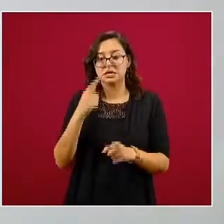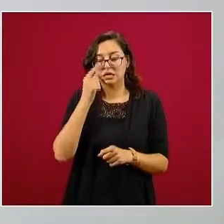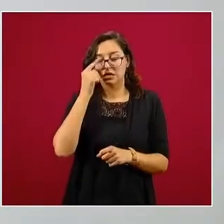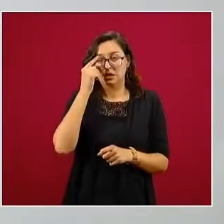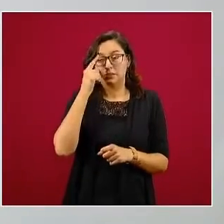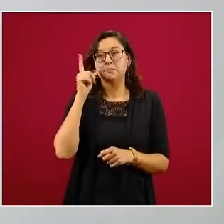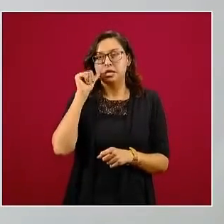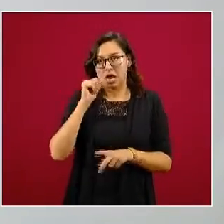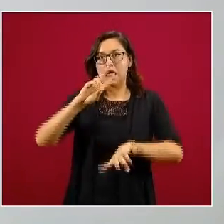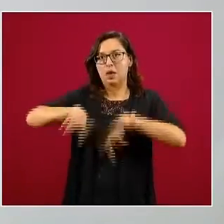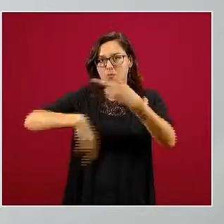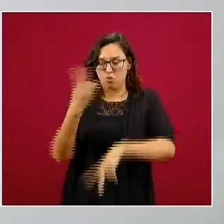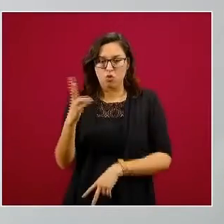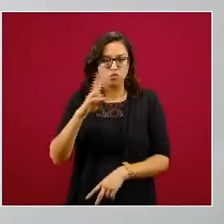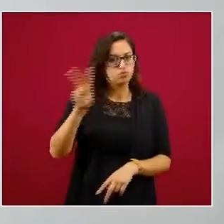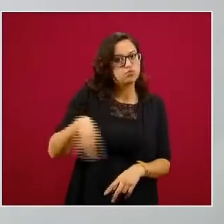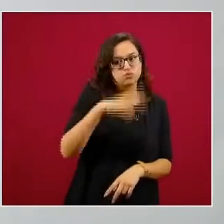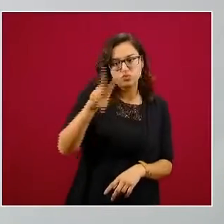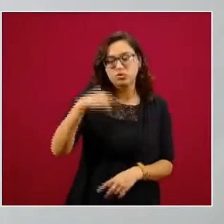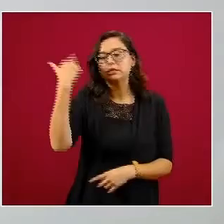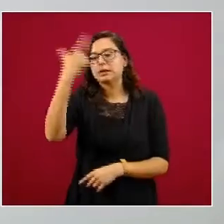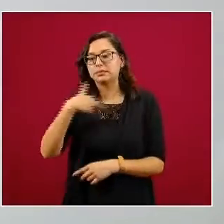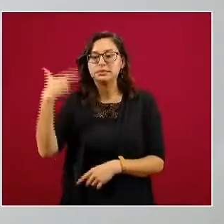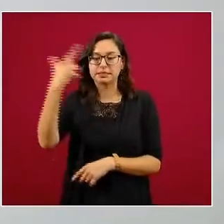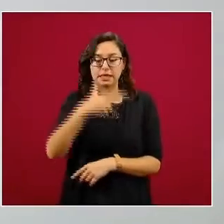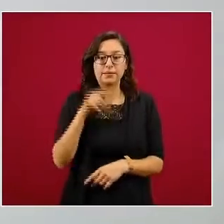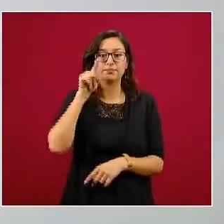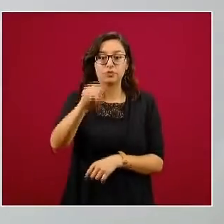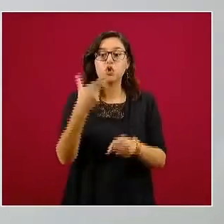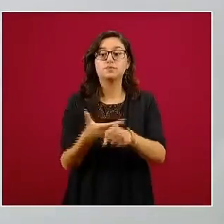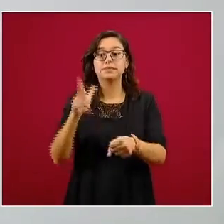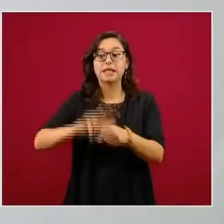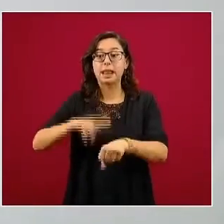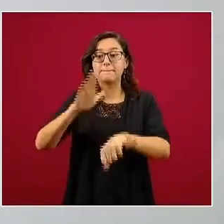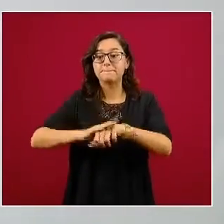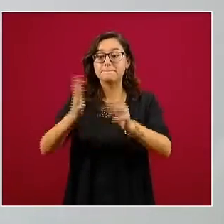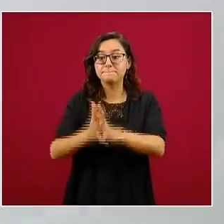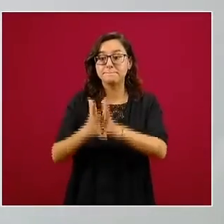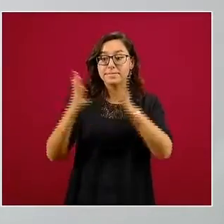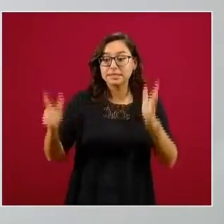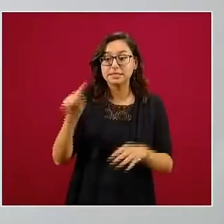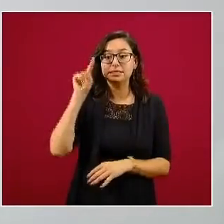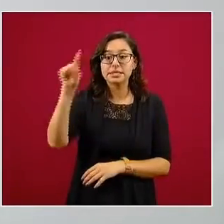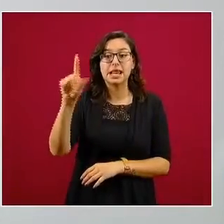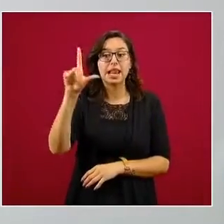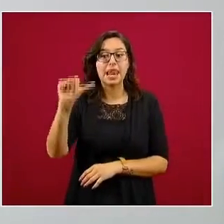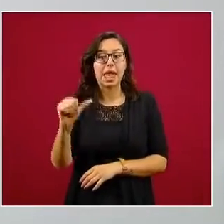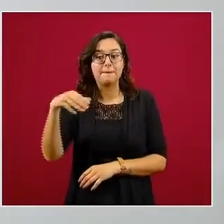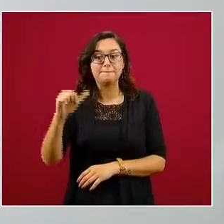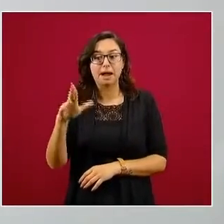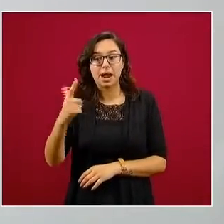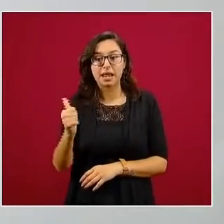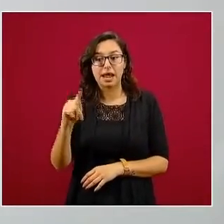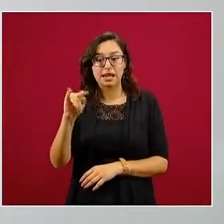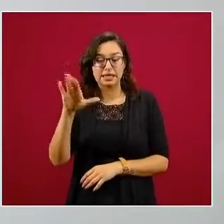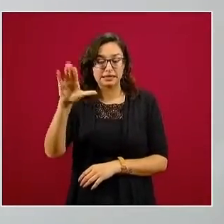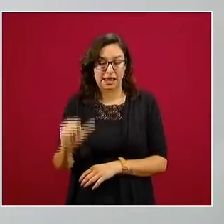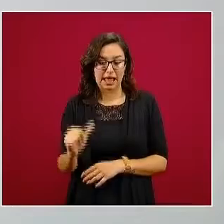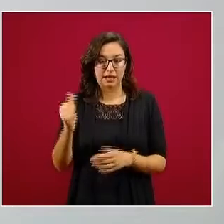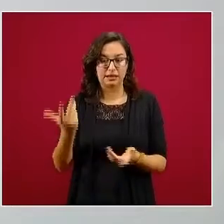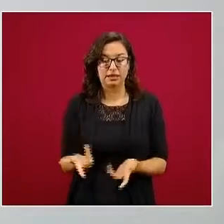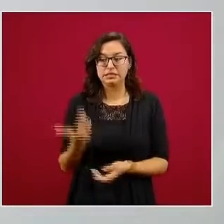desconfinar para activar la economía y la vida pública, y puede haber un pequeño repunte, y después hay que hacer una reducción